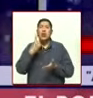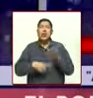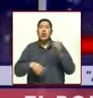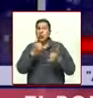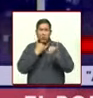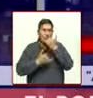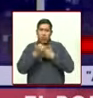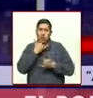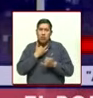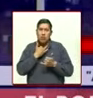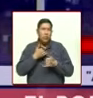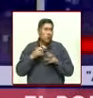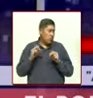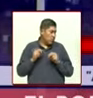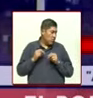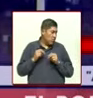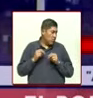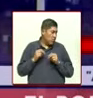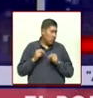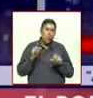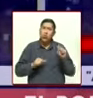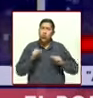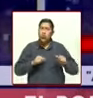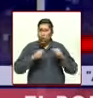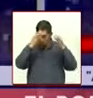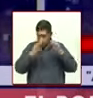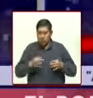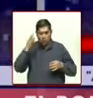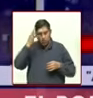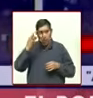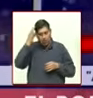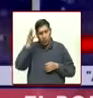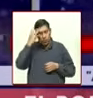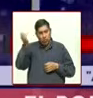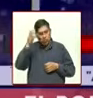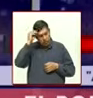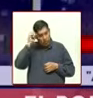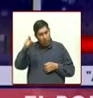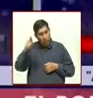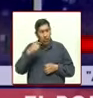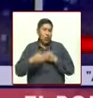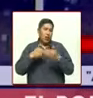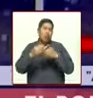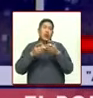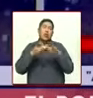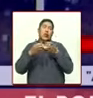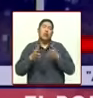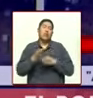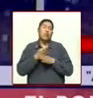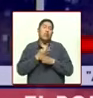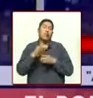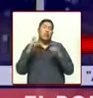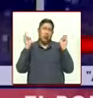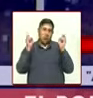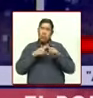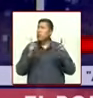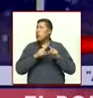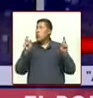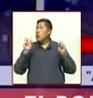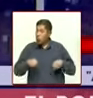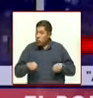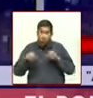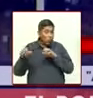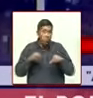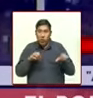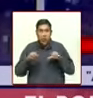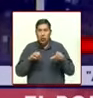pudo pasar. No estamos poniendo en duda la decisión del fiscal, porque él es el que está llevando como director funcional de este caso. Pero lo que pudo